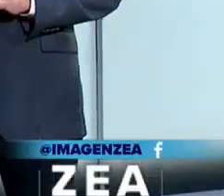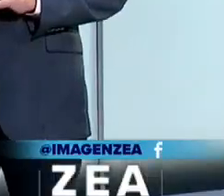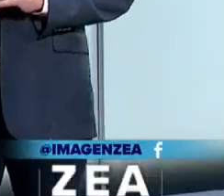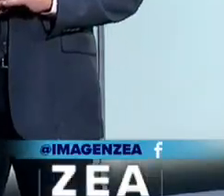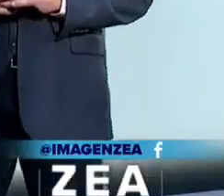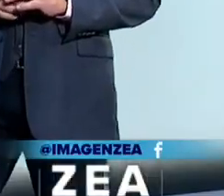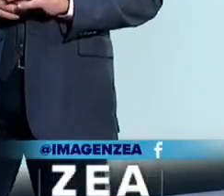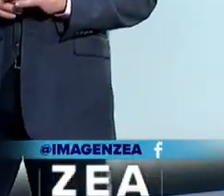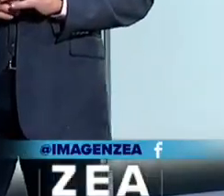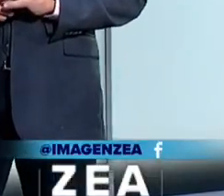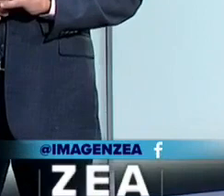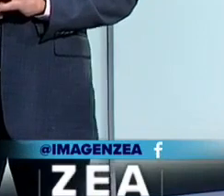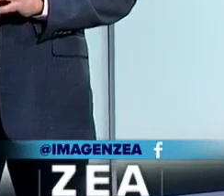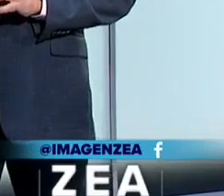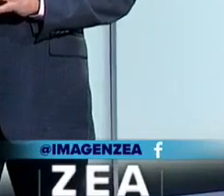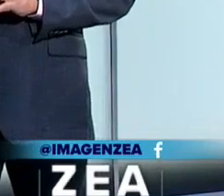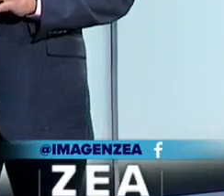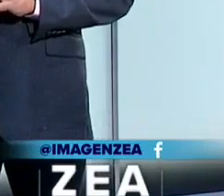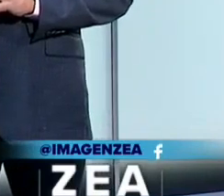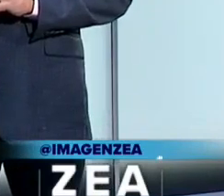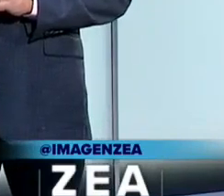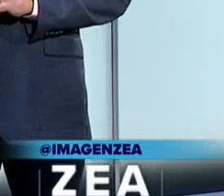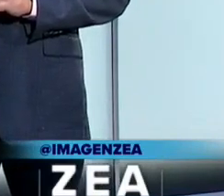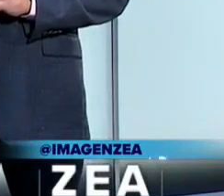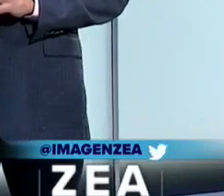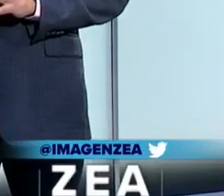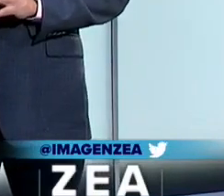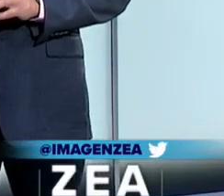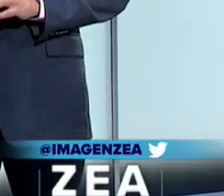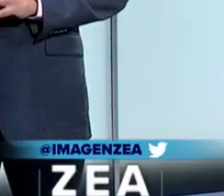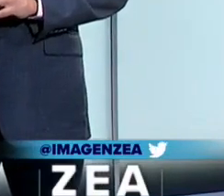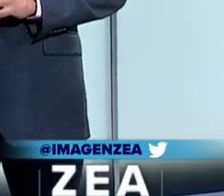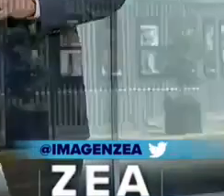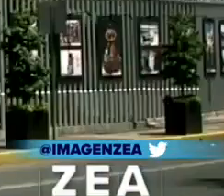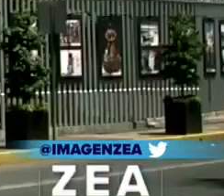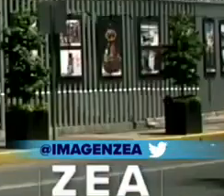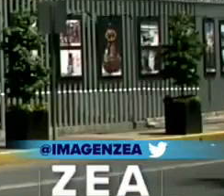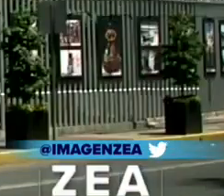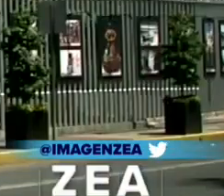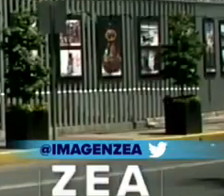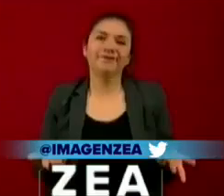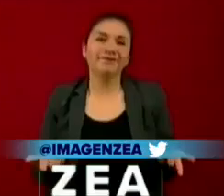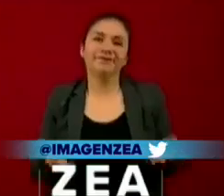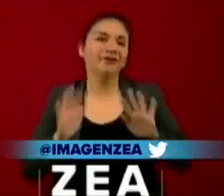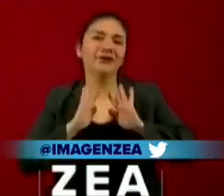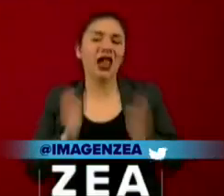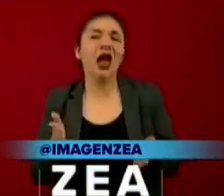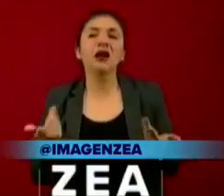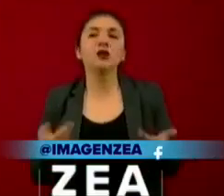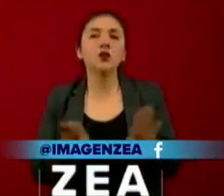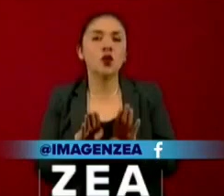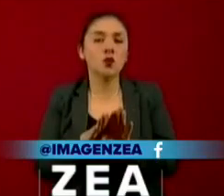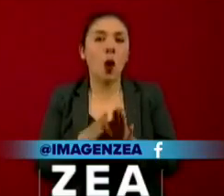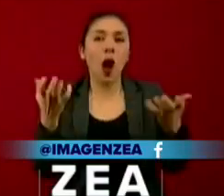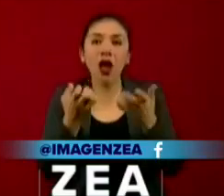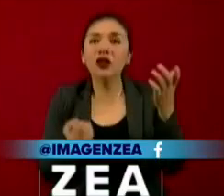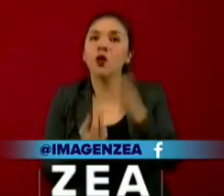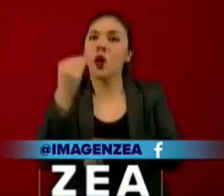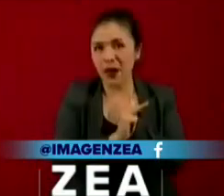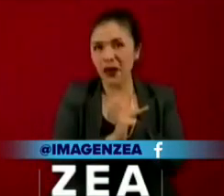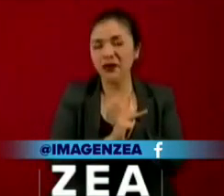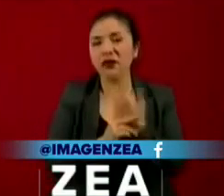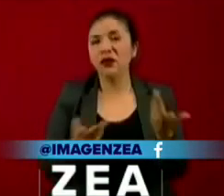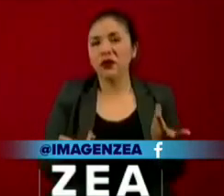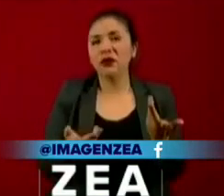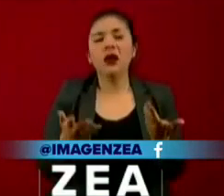El Tribunal Electoral del Poder Judicial de la Federación ordenó al Consejo General del Instituto Nacional Electoral pronunciarse en torno al mensaje del presidente López